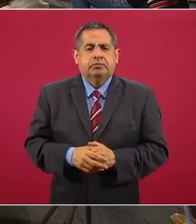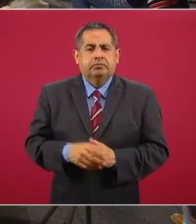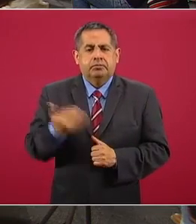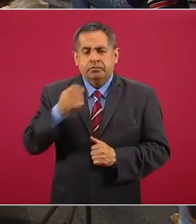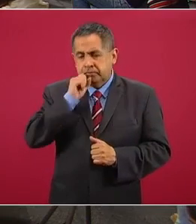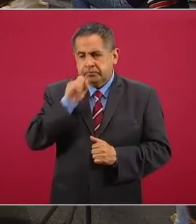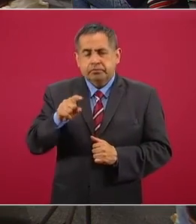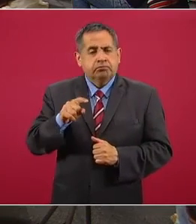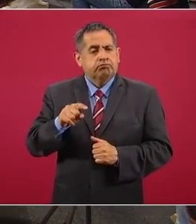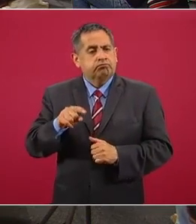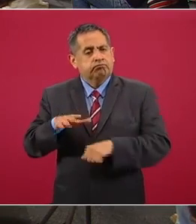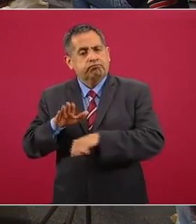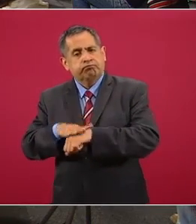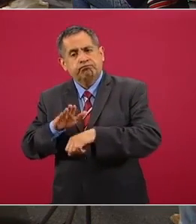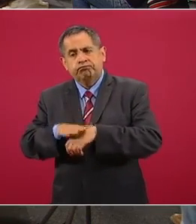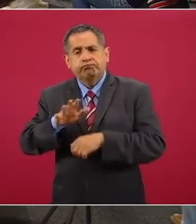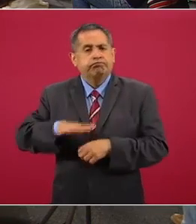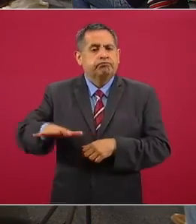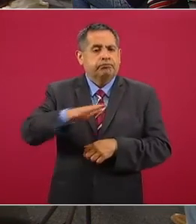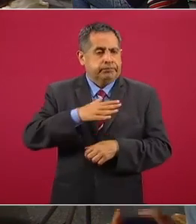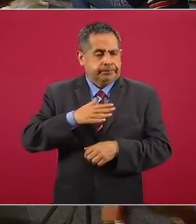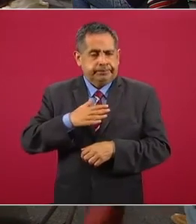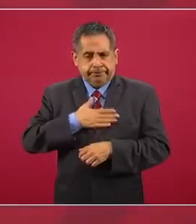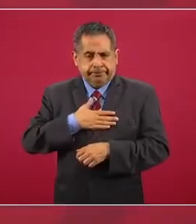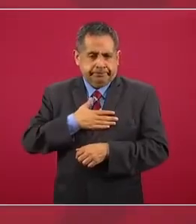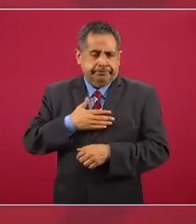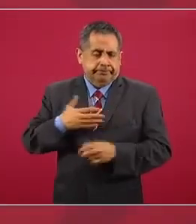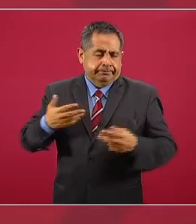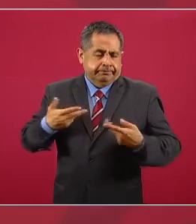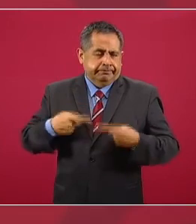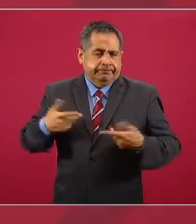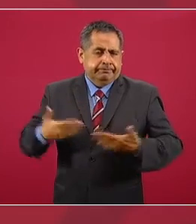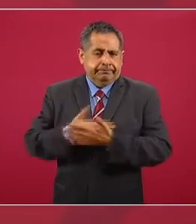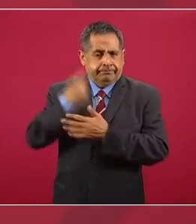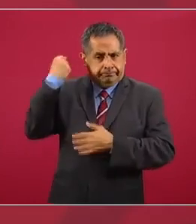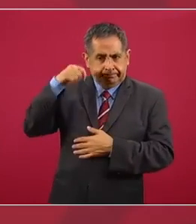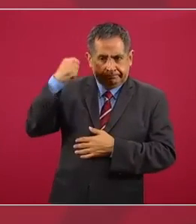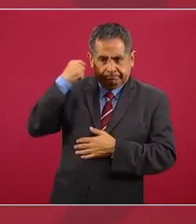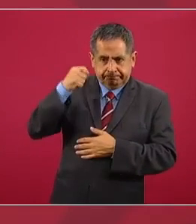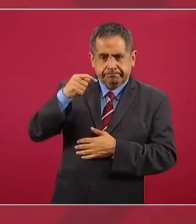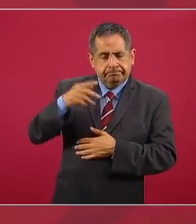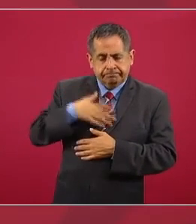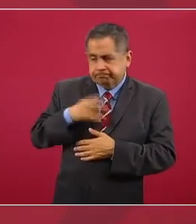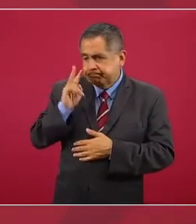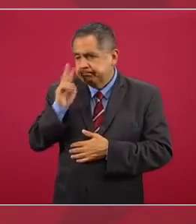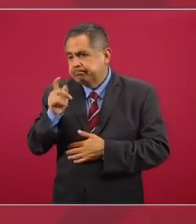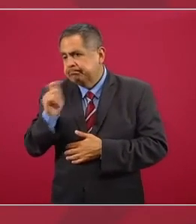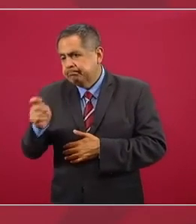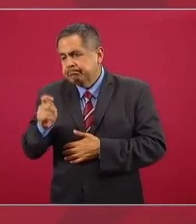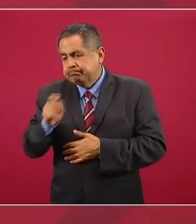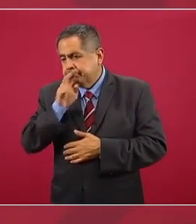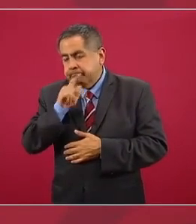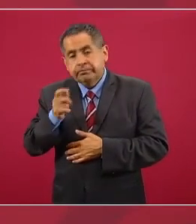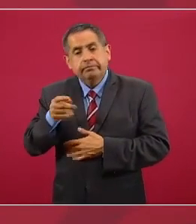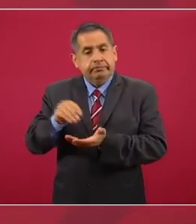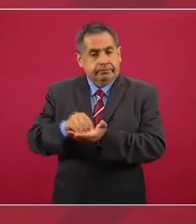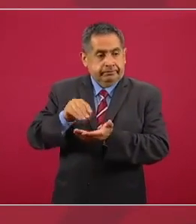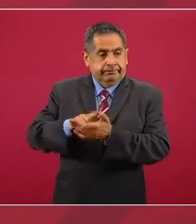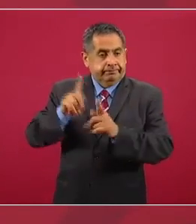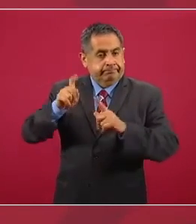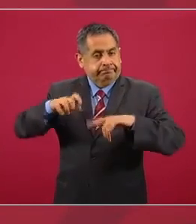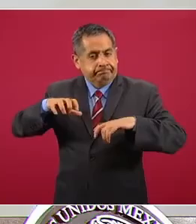y decirle a mis paisanos que estoy pendiente. Sigue